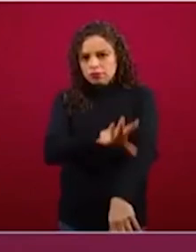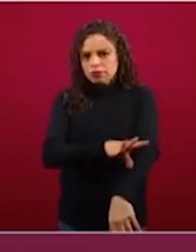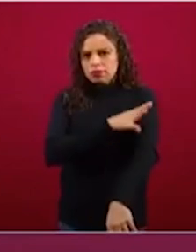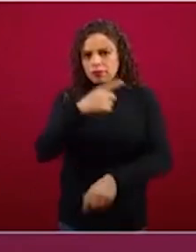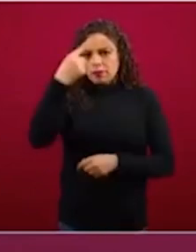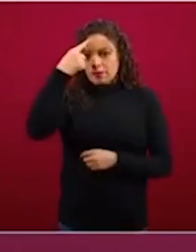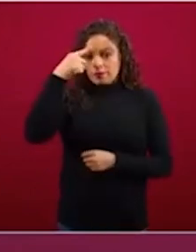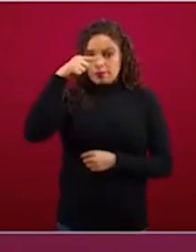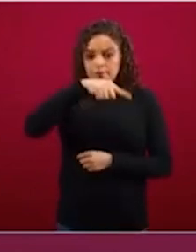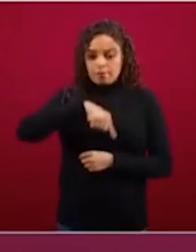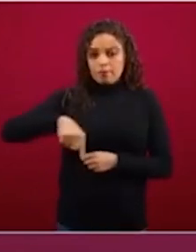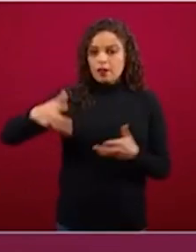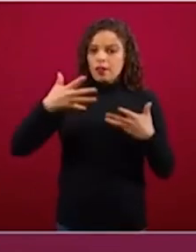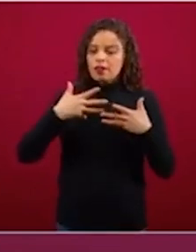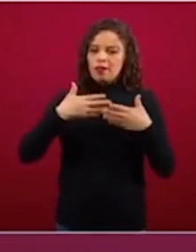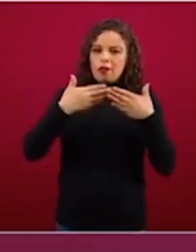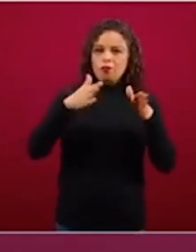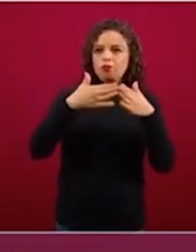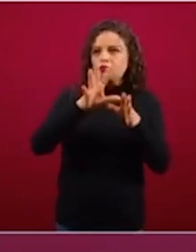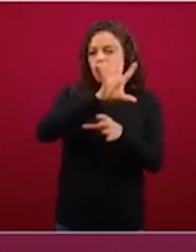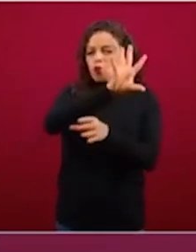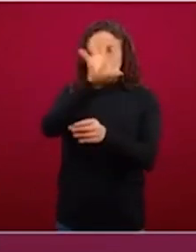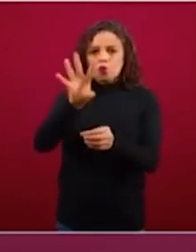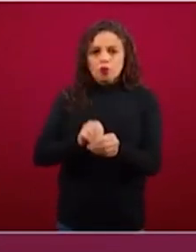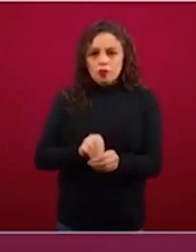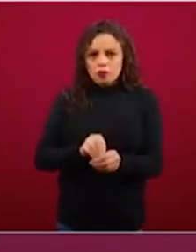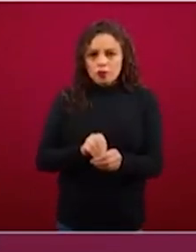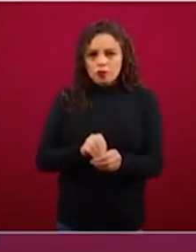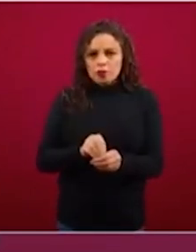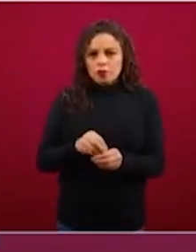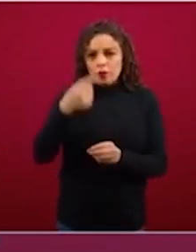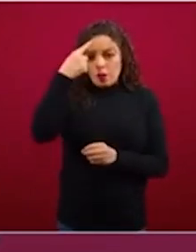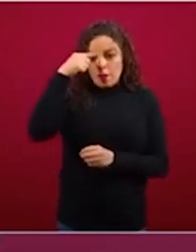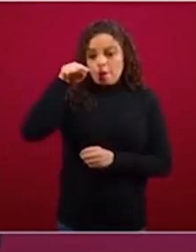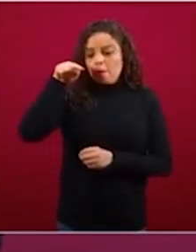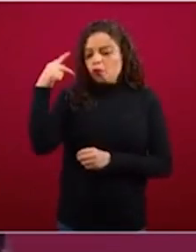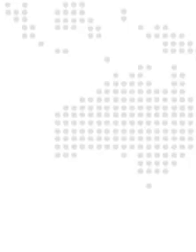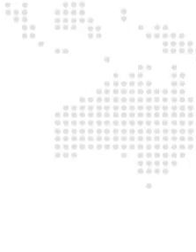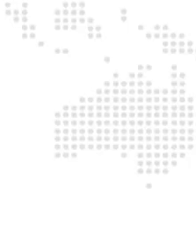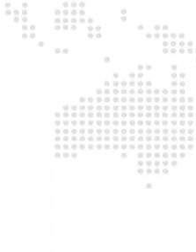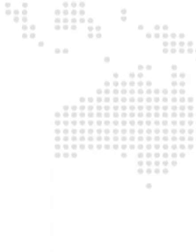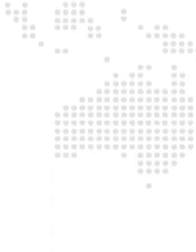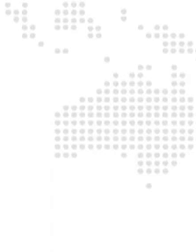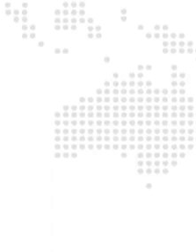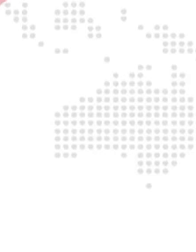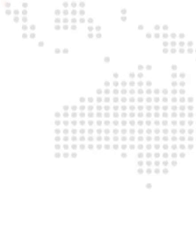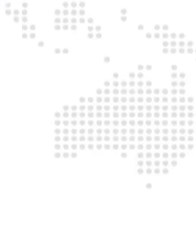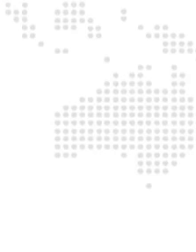accesibilidad universal y adaptado todo a sus usos y costumbres locales.